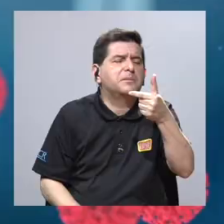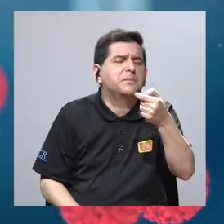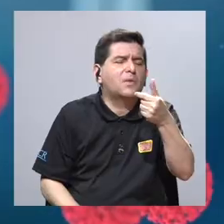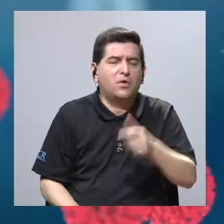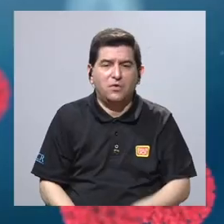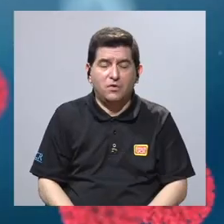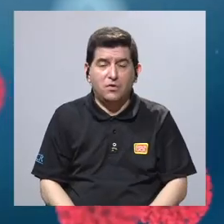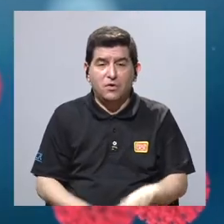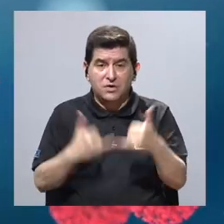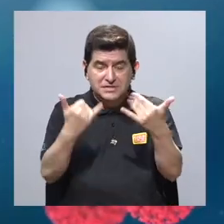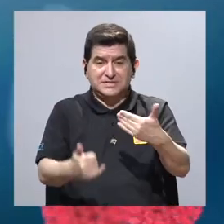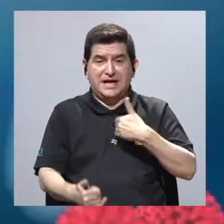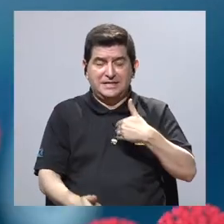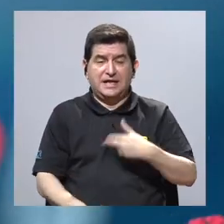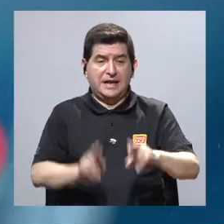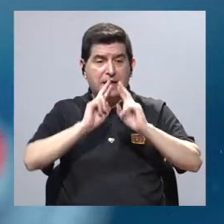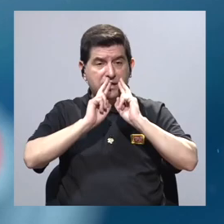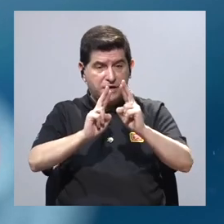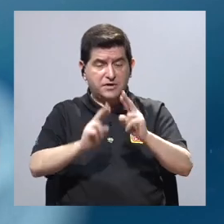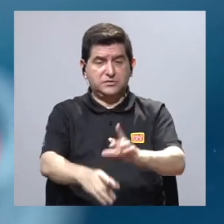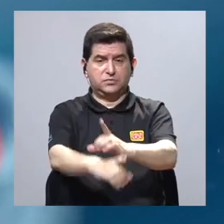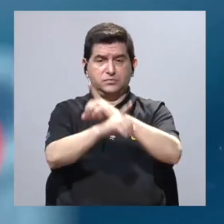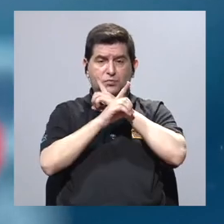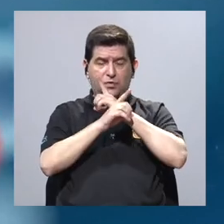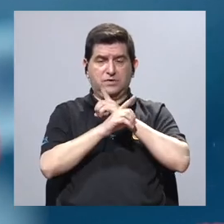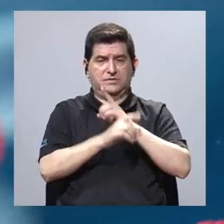hemos generado una respuesta inmune que